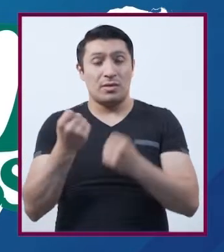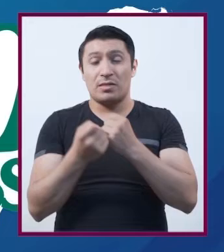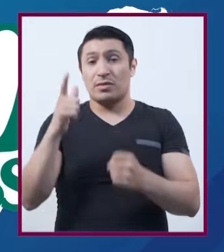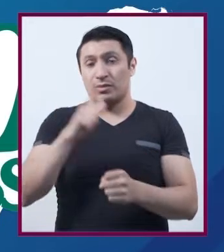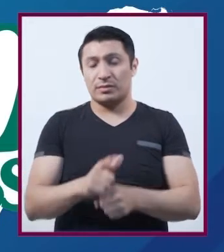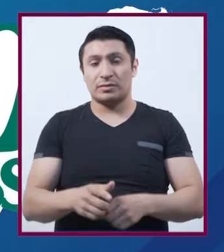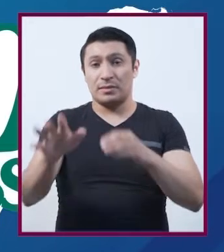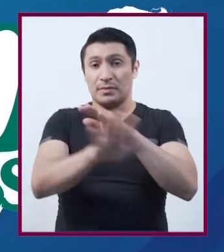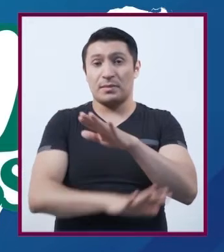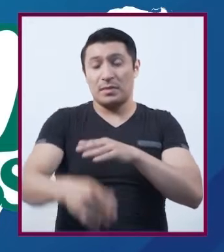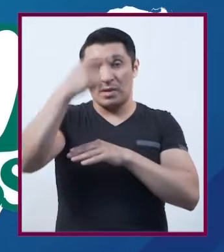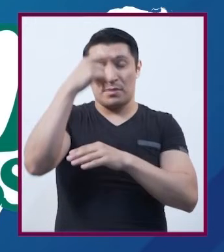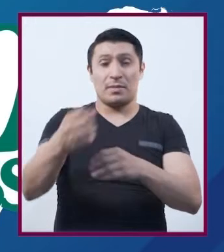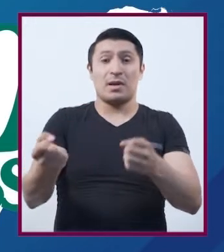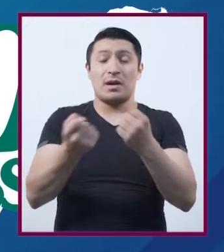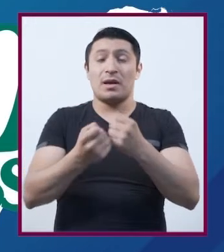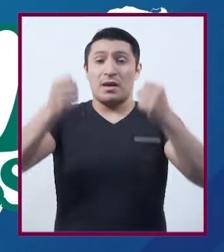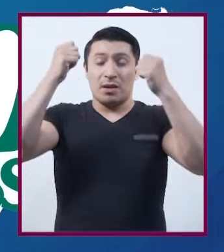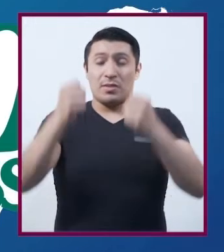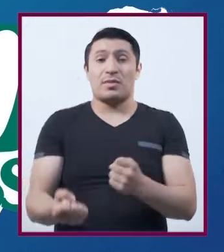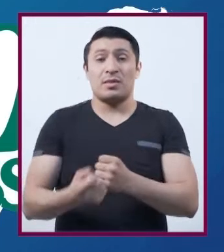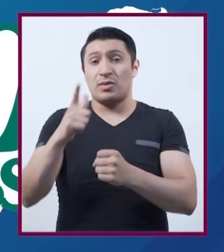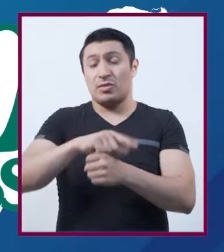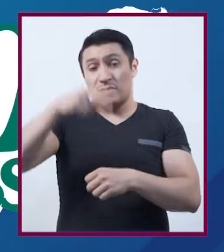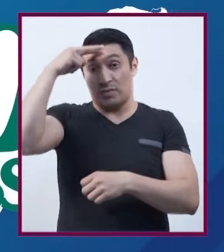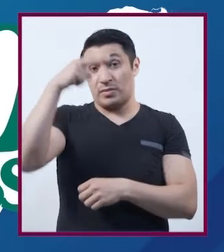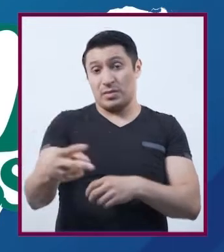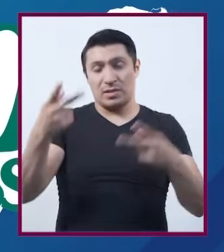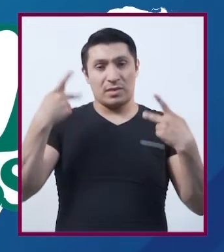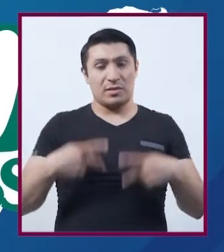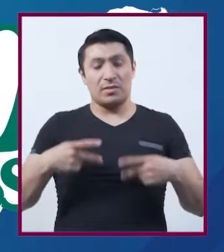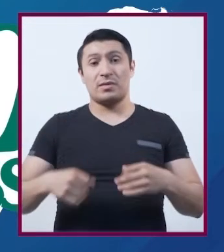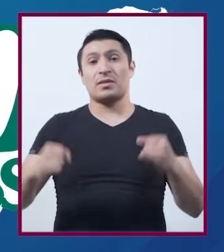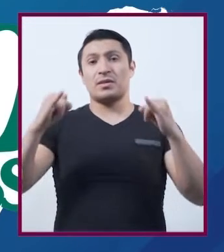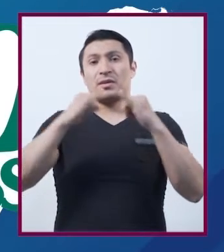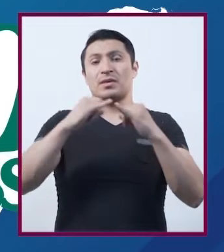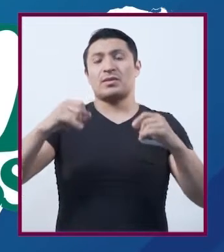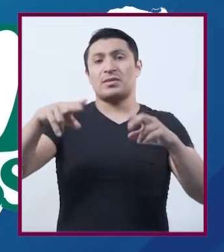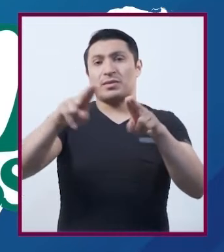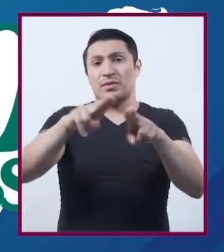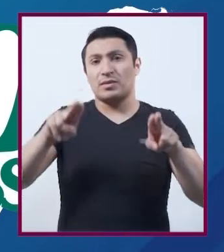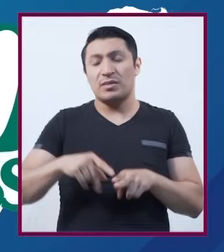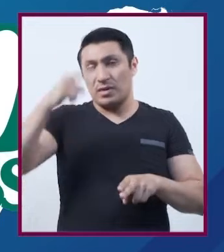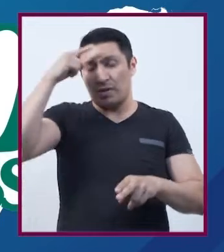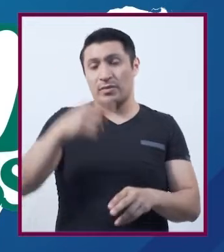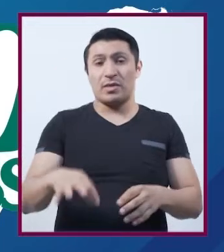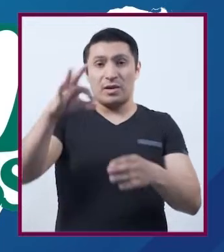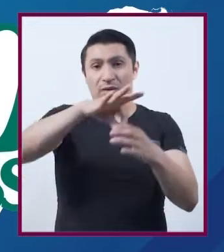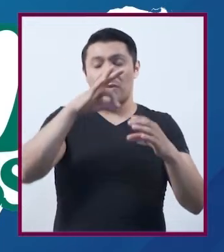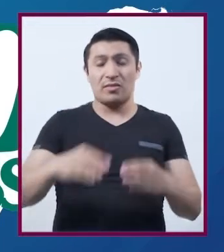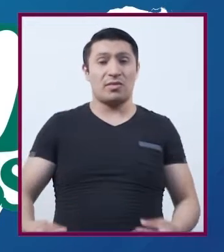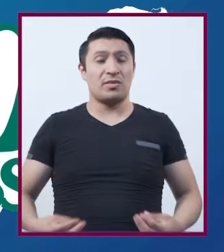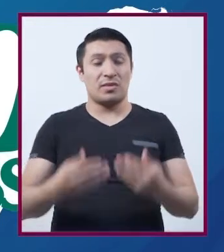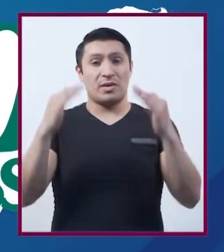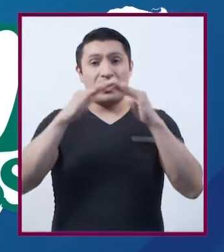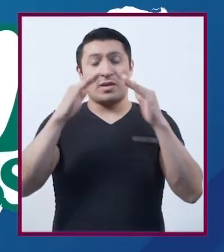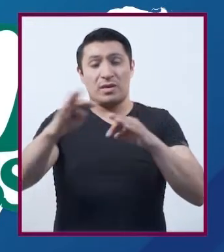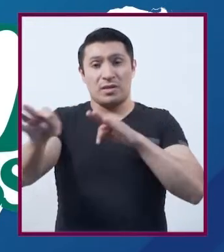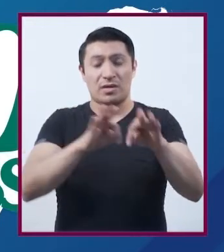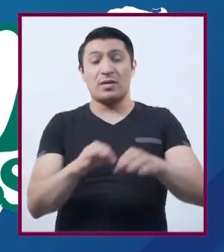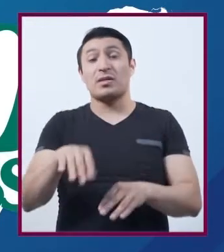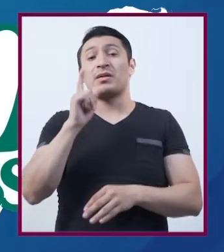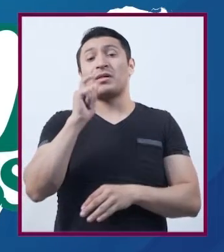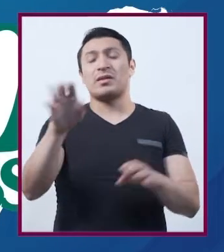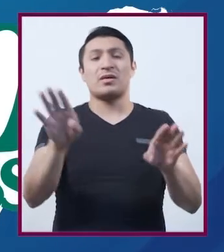Instituto Mexicano del Seguro Social, instrumento básico para la seguridad social de los mexicanos, el Instituto Nacional para el Fondo